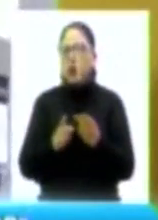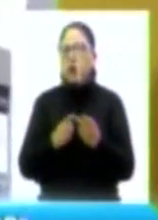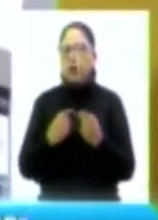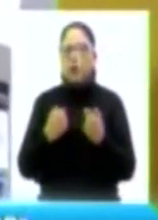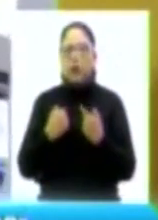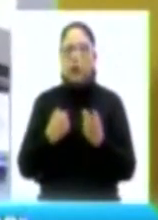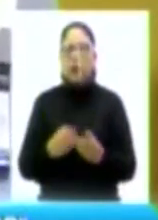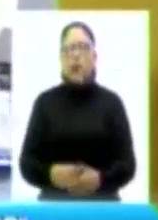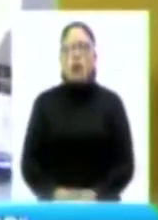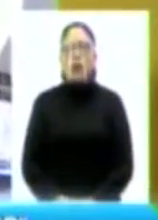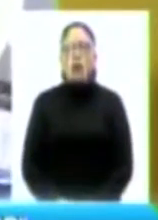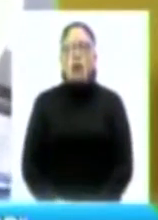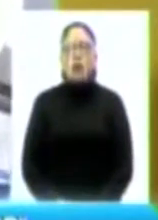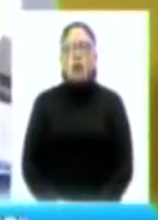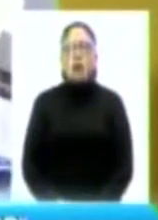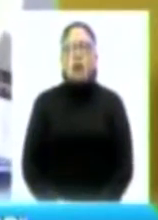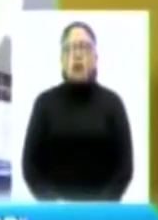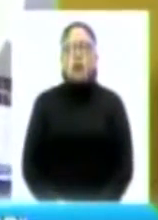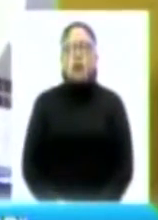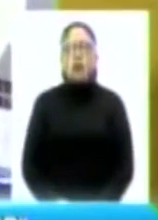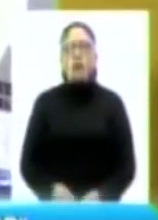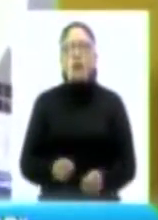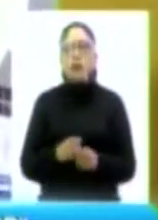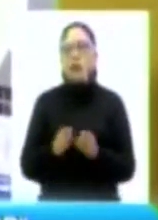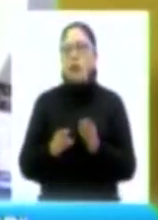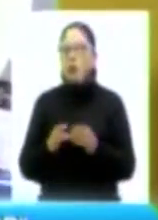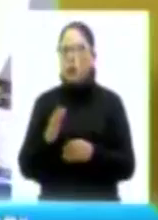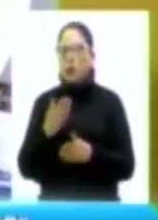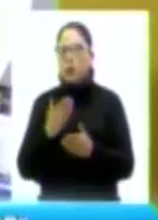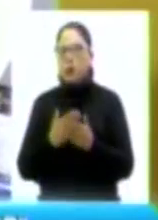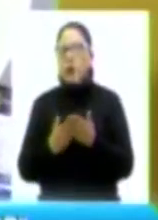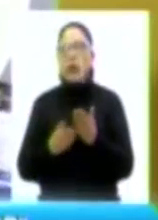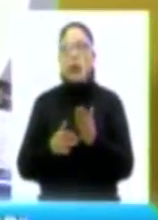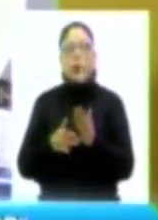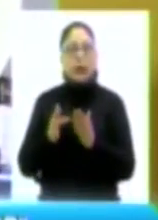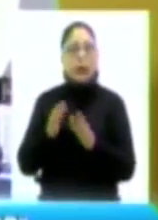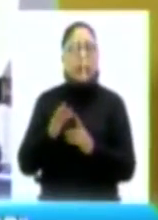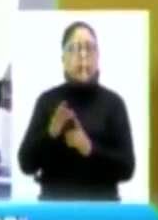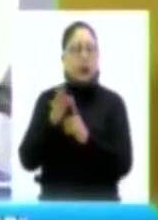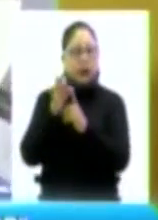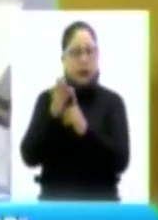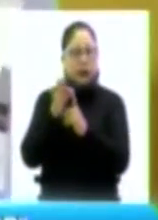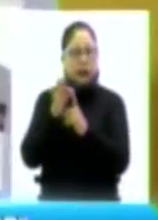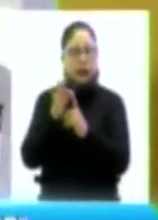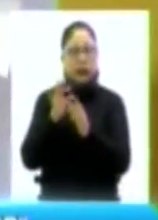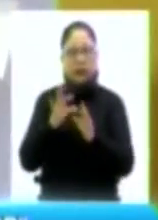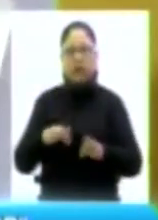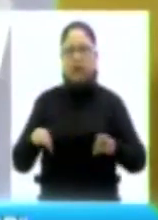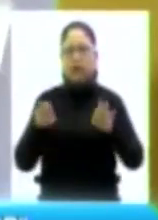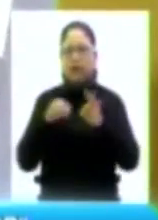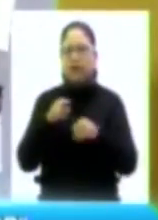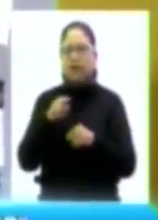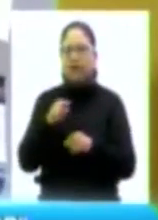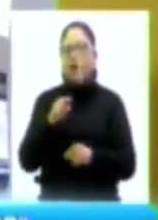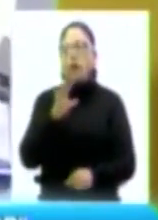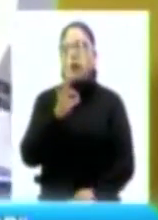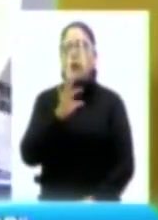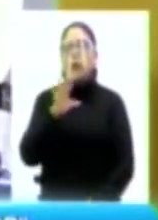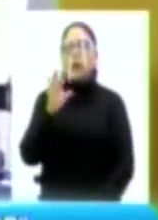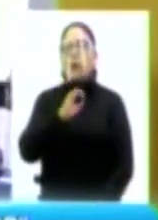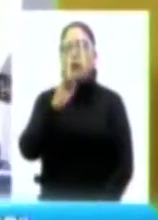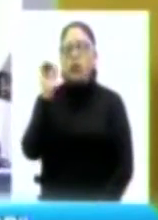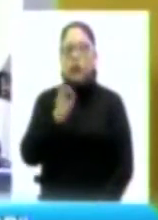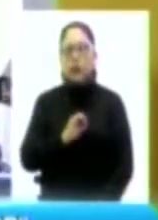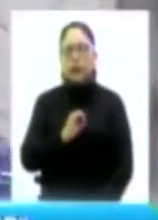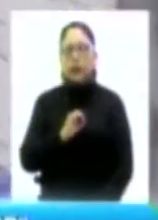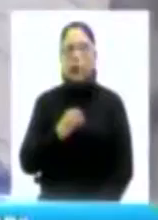seguro, muy fiable, altamente sensible, altamente específico y lo más importante, que tiene un